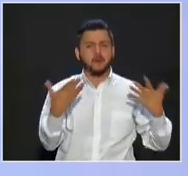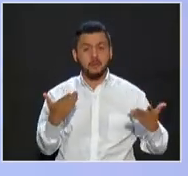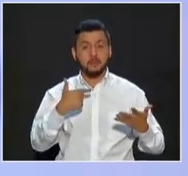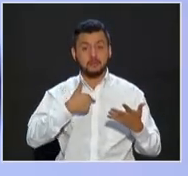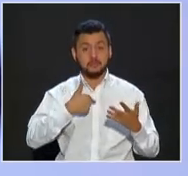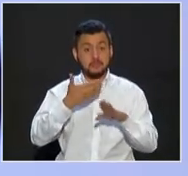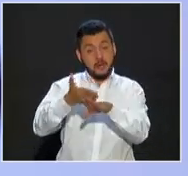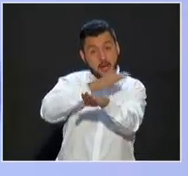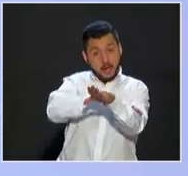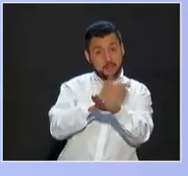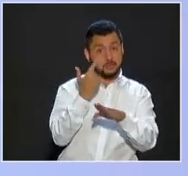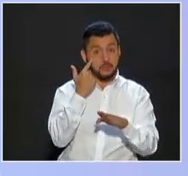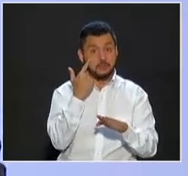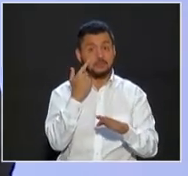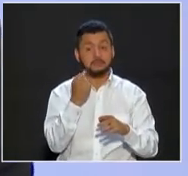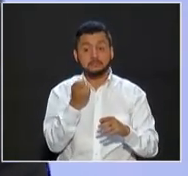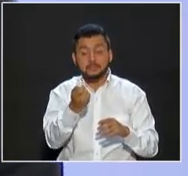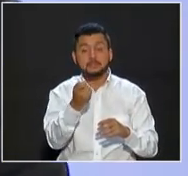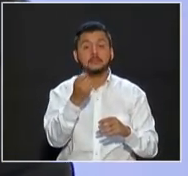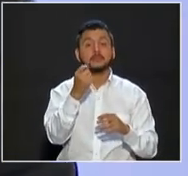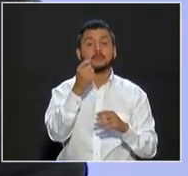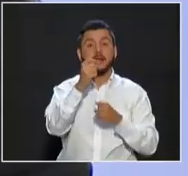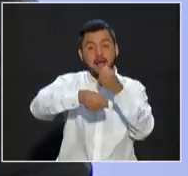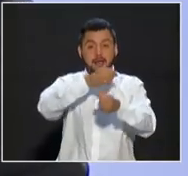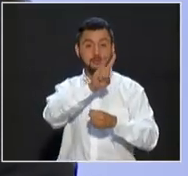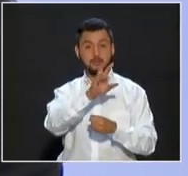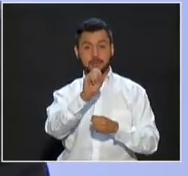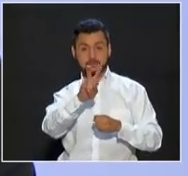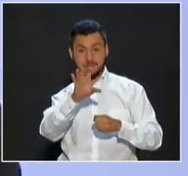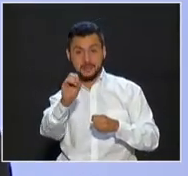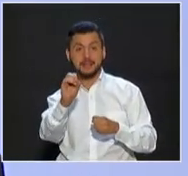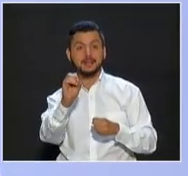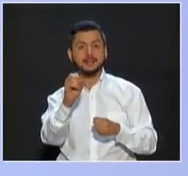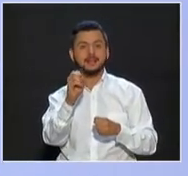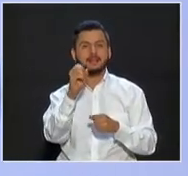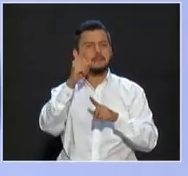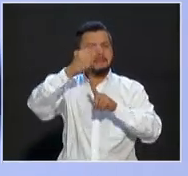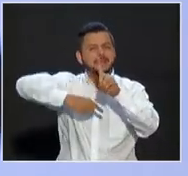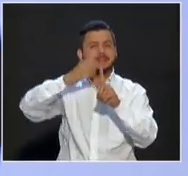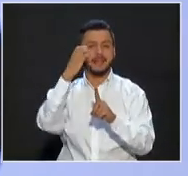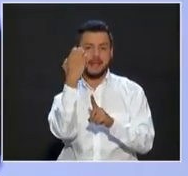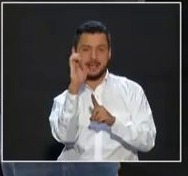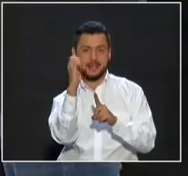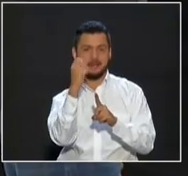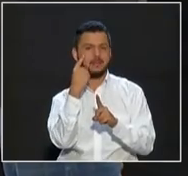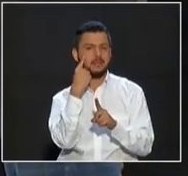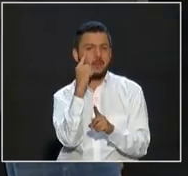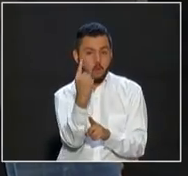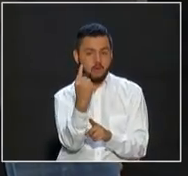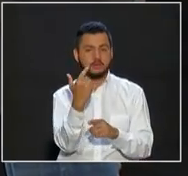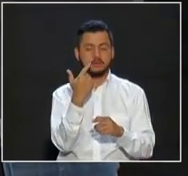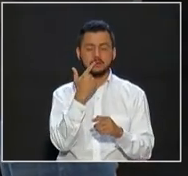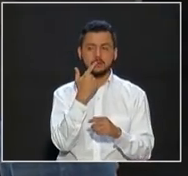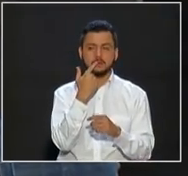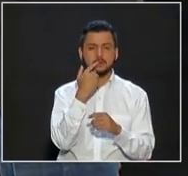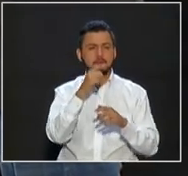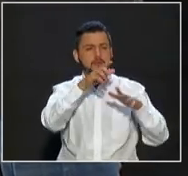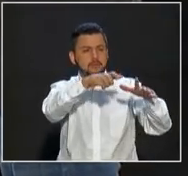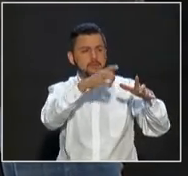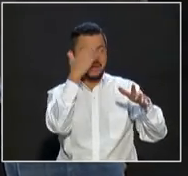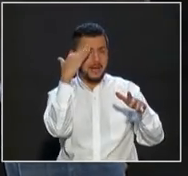estudiar el primero de enero y llamaré al sector académico a la academia al sector privado